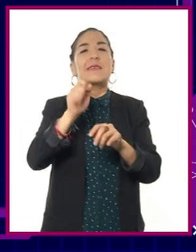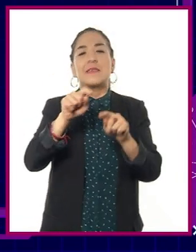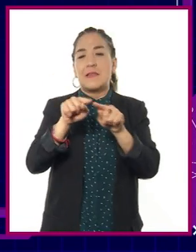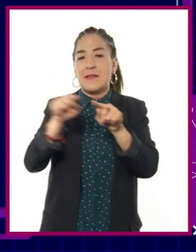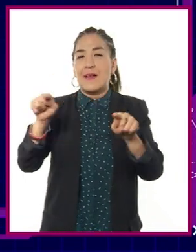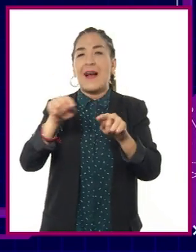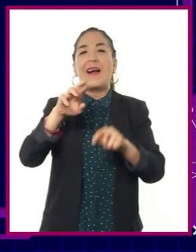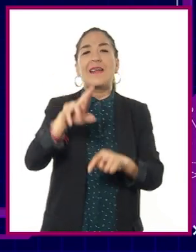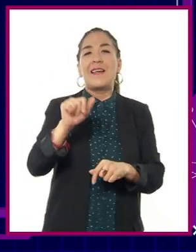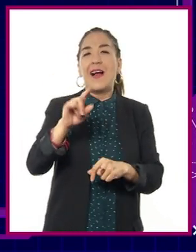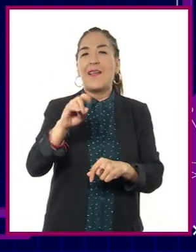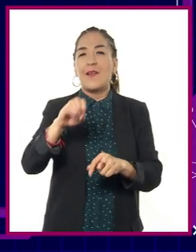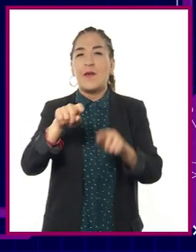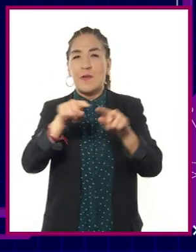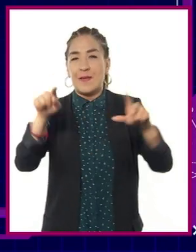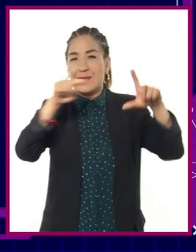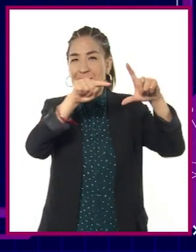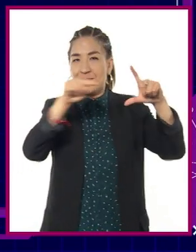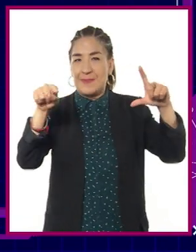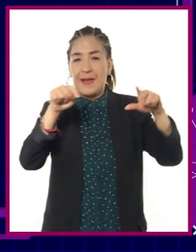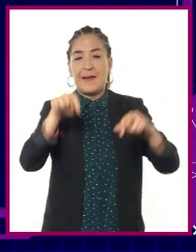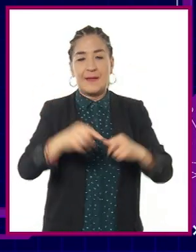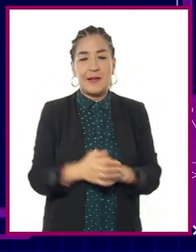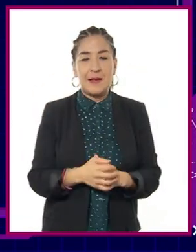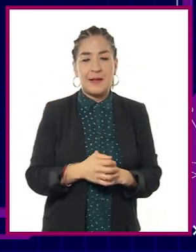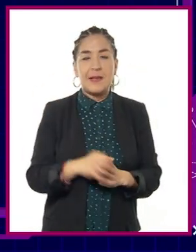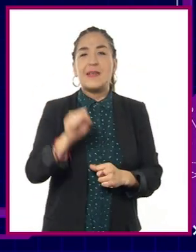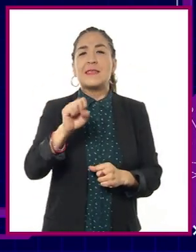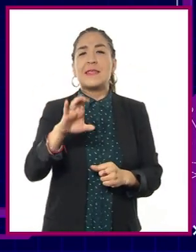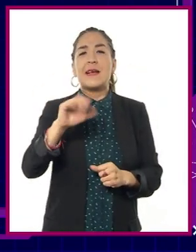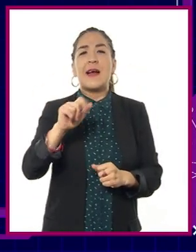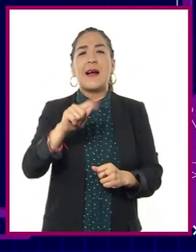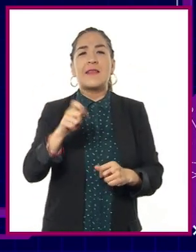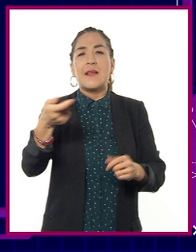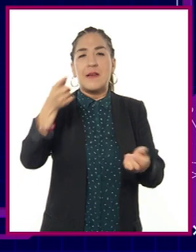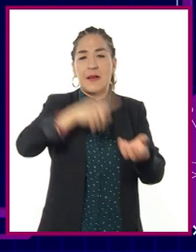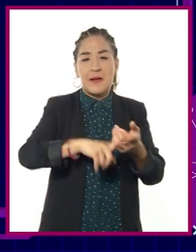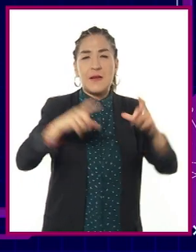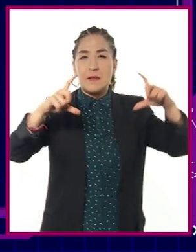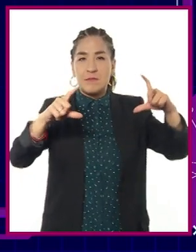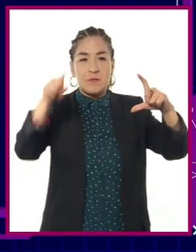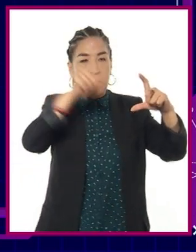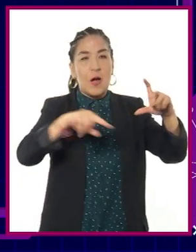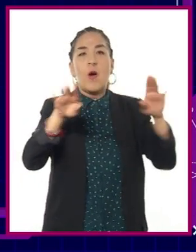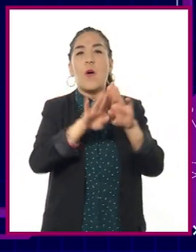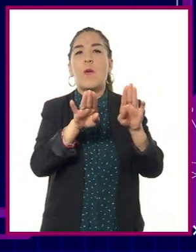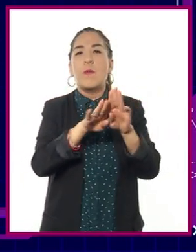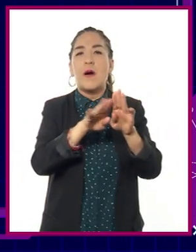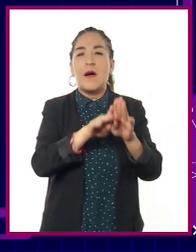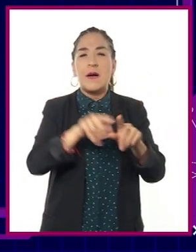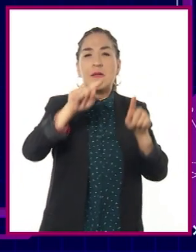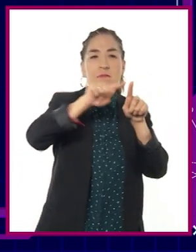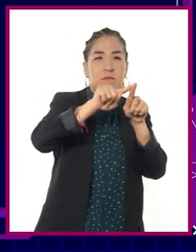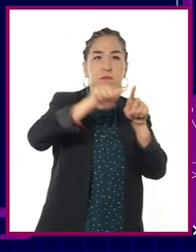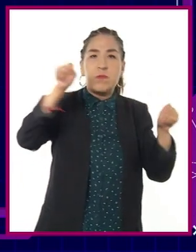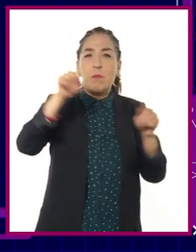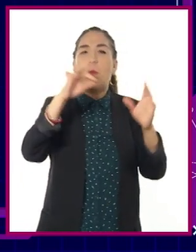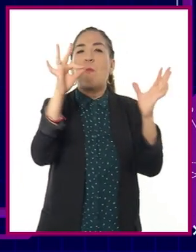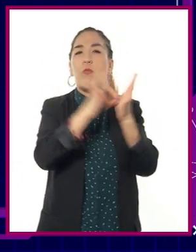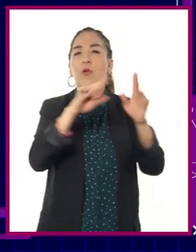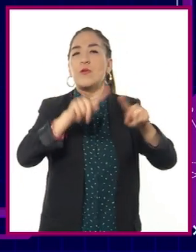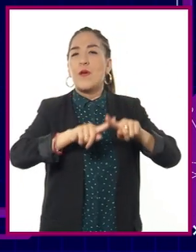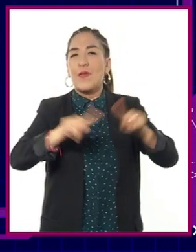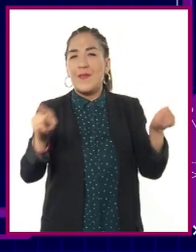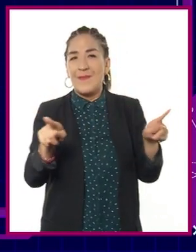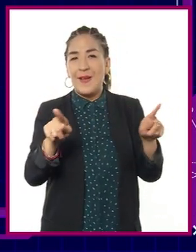También se tiene la secante, que es la recta que corta a la circunferencia en 2 puntos